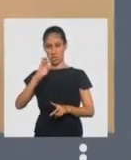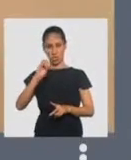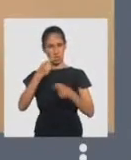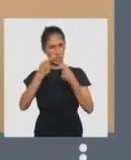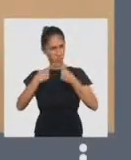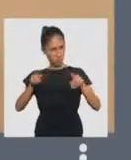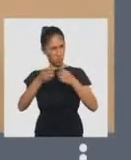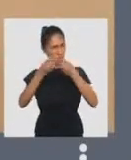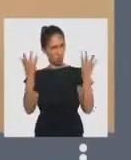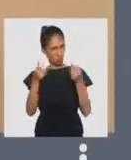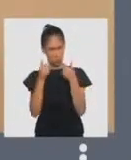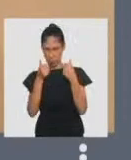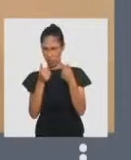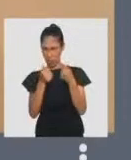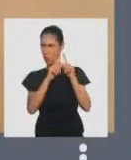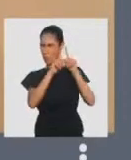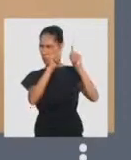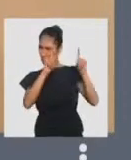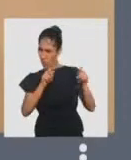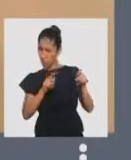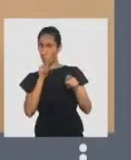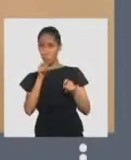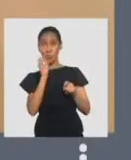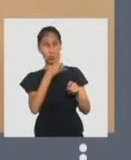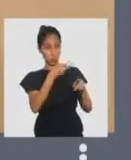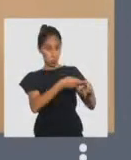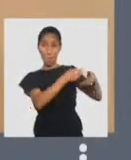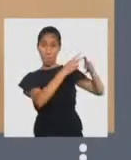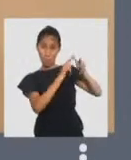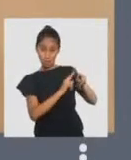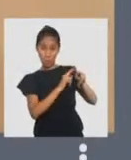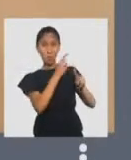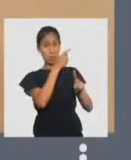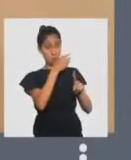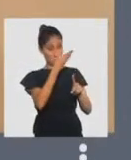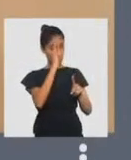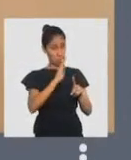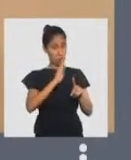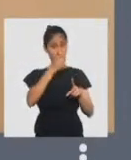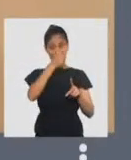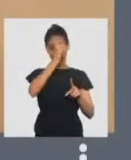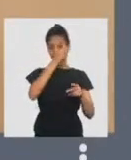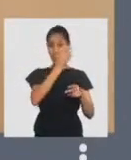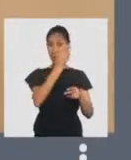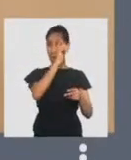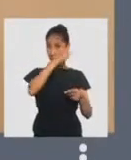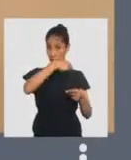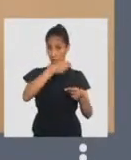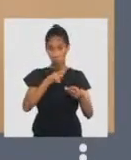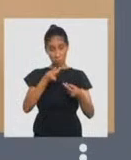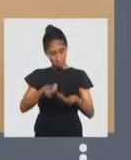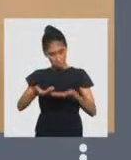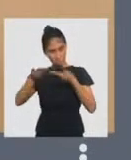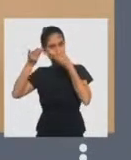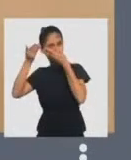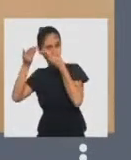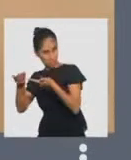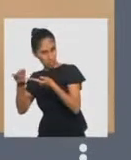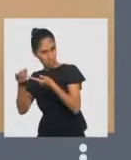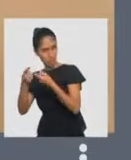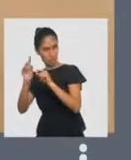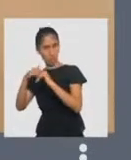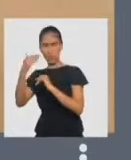Cuando pides un préstamo, la entidad bancaria entrega al cliente todo el dinero que deberá ser